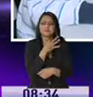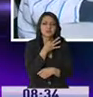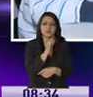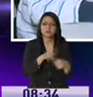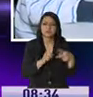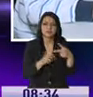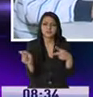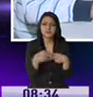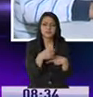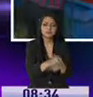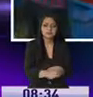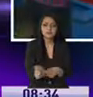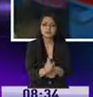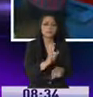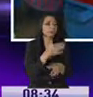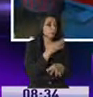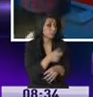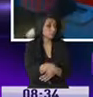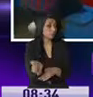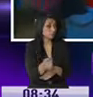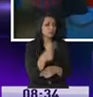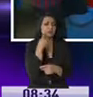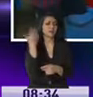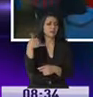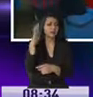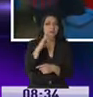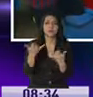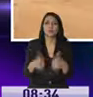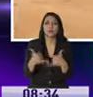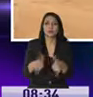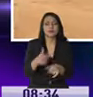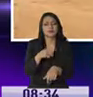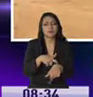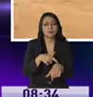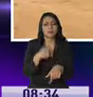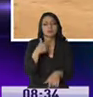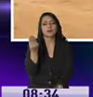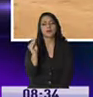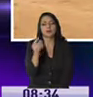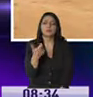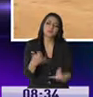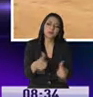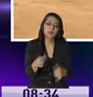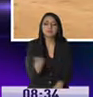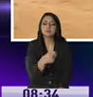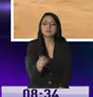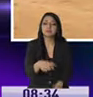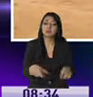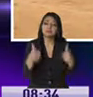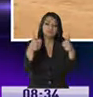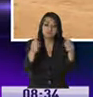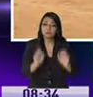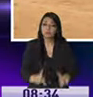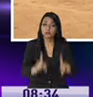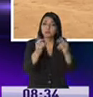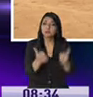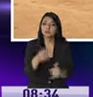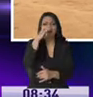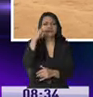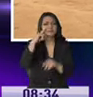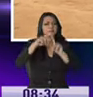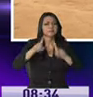tiempo, pero hay que hacer. ¿Te jugabas ping-pong? Hace tiempo, claro. Cuando tenía tiempo, cuando era adolescente, ahí sí jugaba. Pero qué buenas opciones que tienen ahora los niños, ¿no? Para